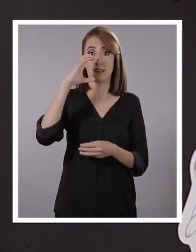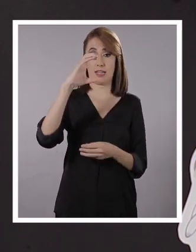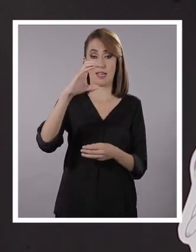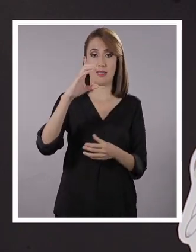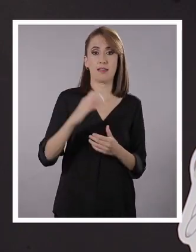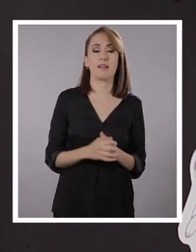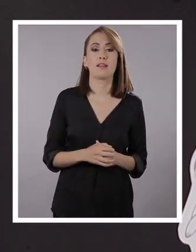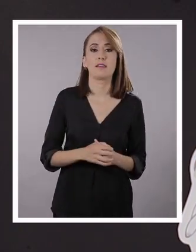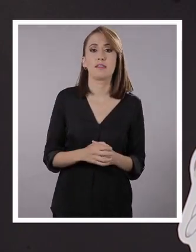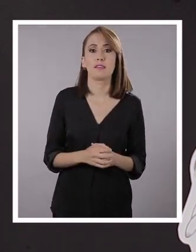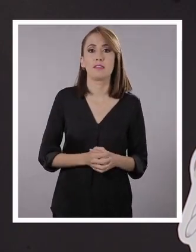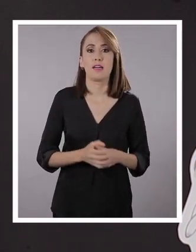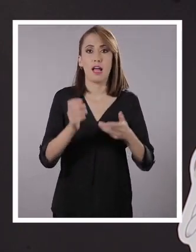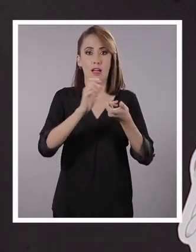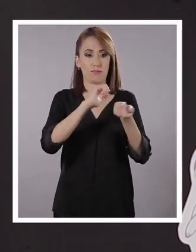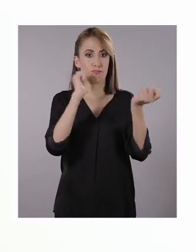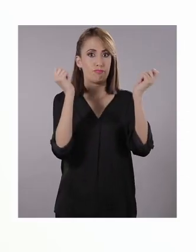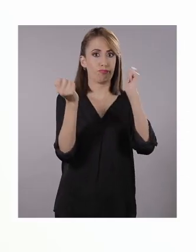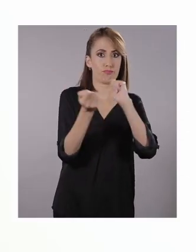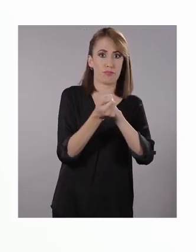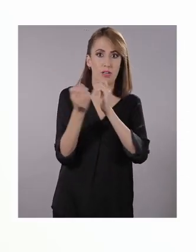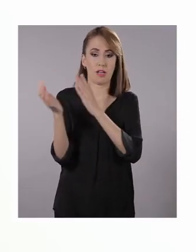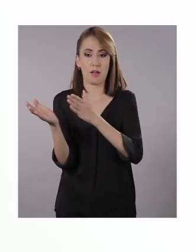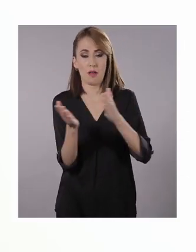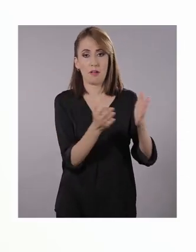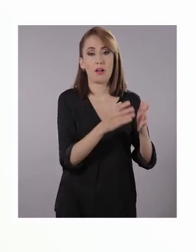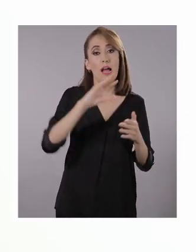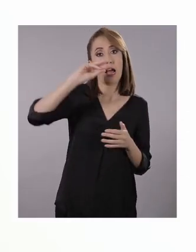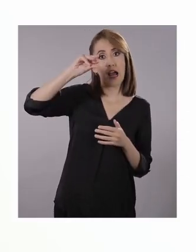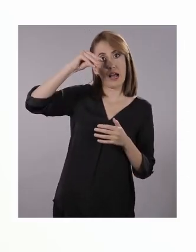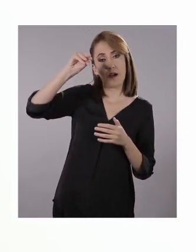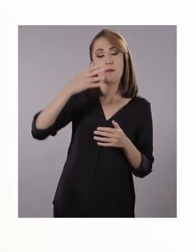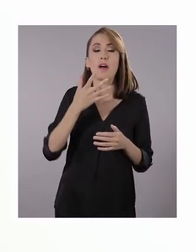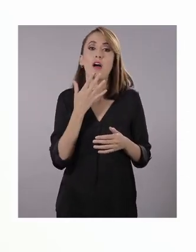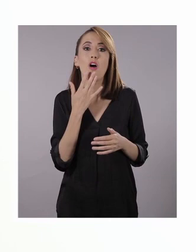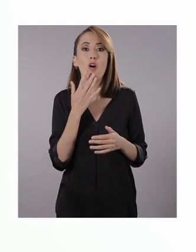y la letra C. Ok, cambiemos de color.